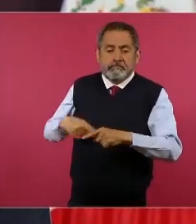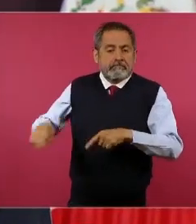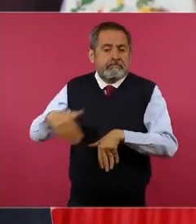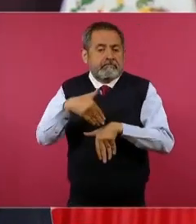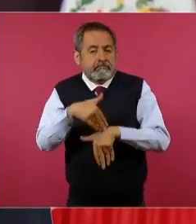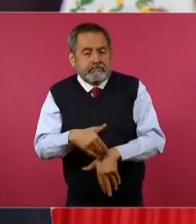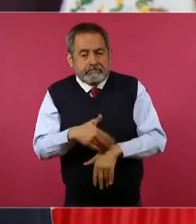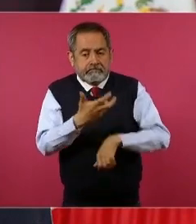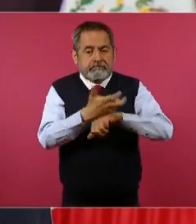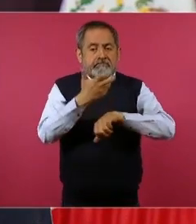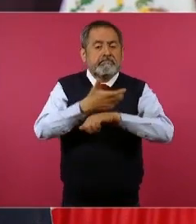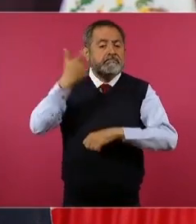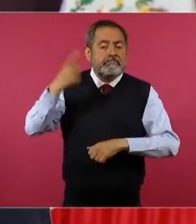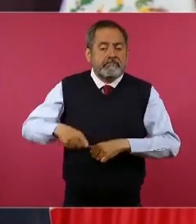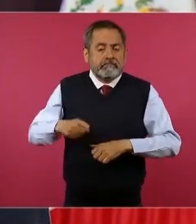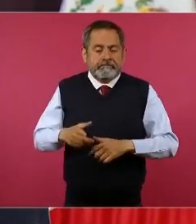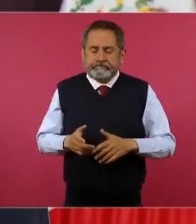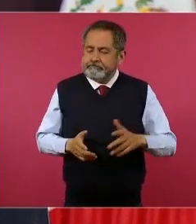de Estados Unidos